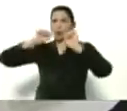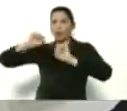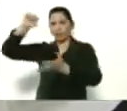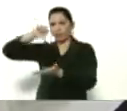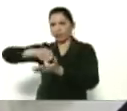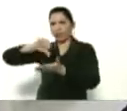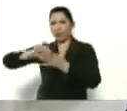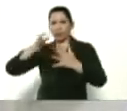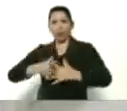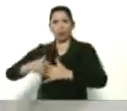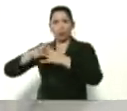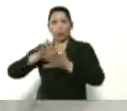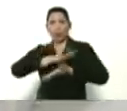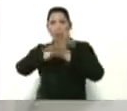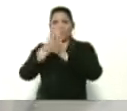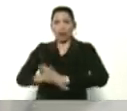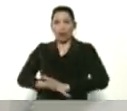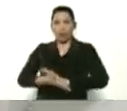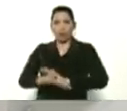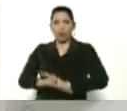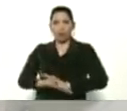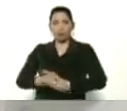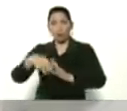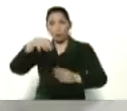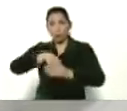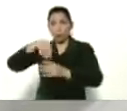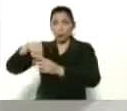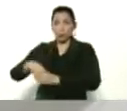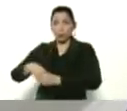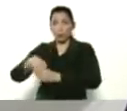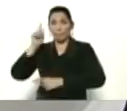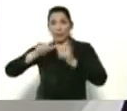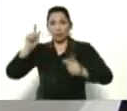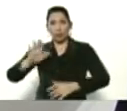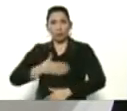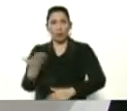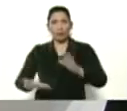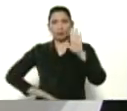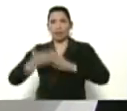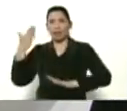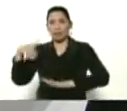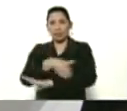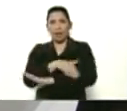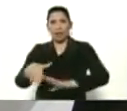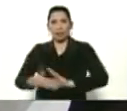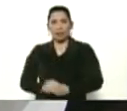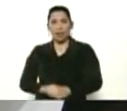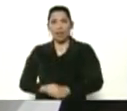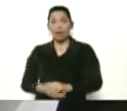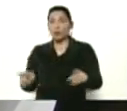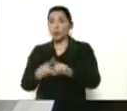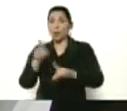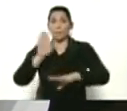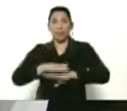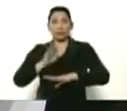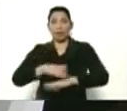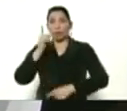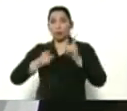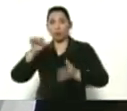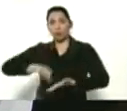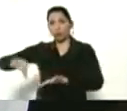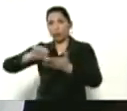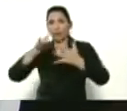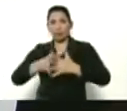en Filadelfia, para que se acabara con la cuarentena y la gente pudiera salir a la calle, un calco de lo que está ocurriendo en algunas ciudades de los